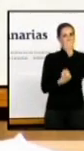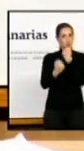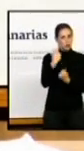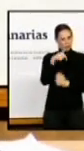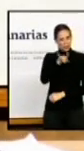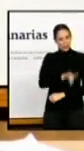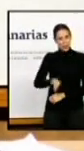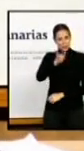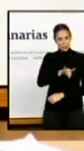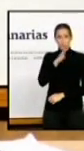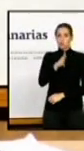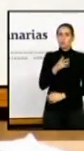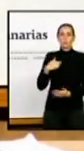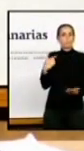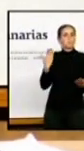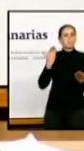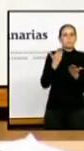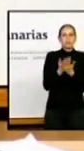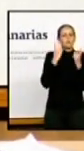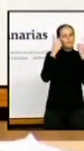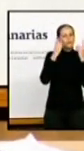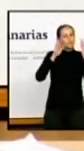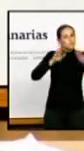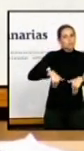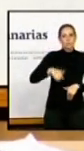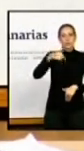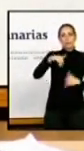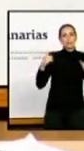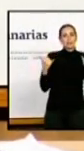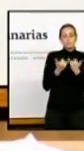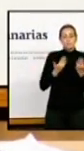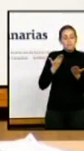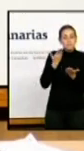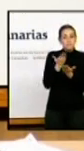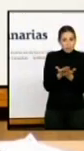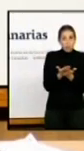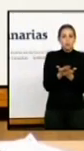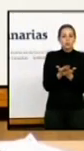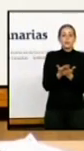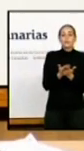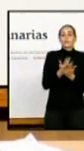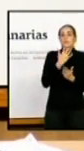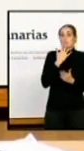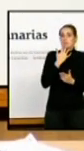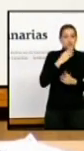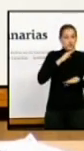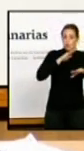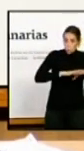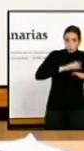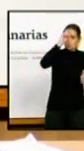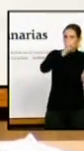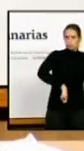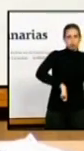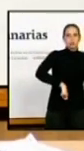Era de prever, se venía anunciando, algo ha fallado en la isla de Tenerife. Habrá con el tiempo